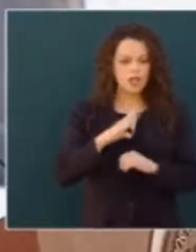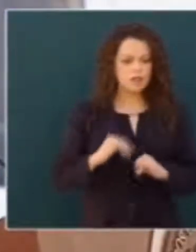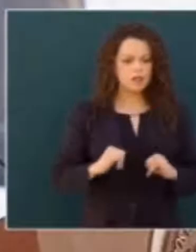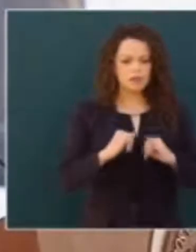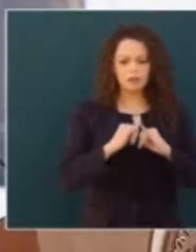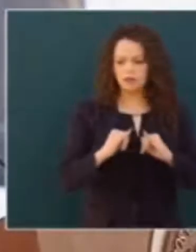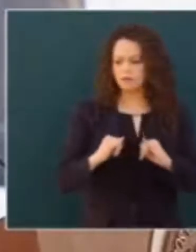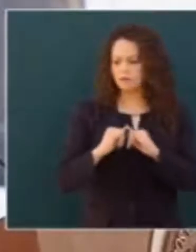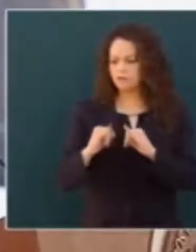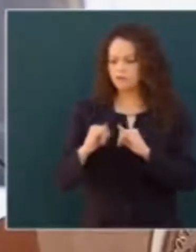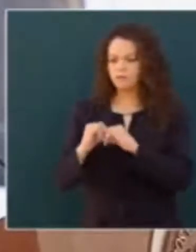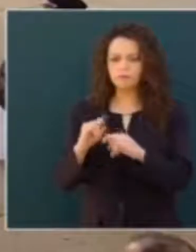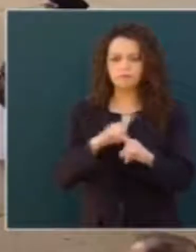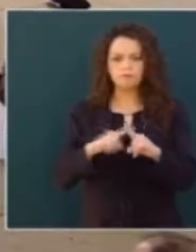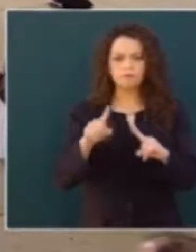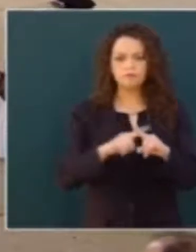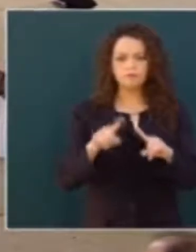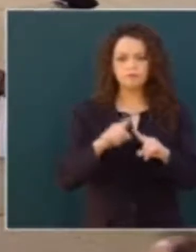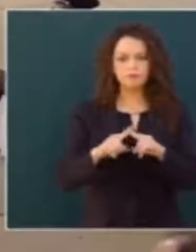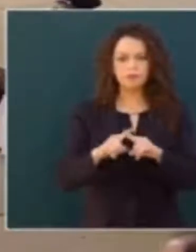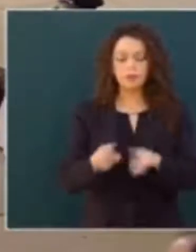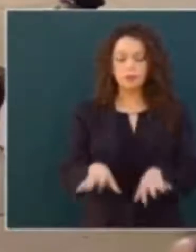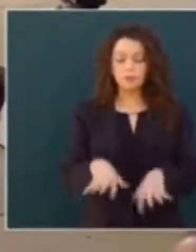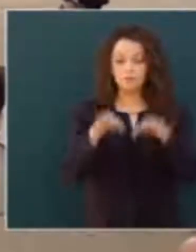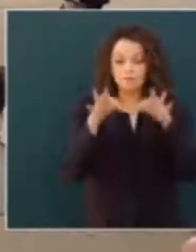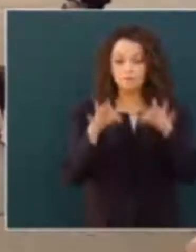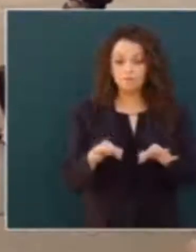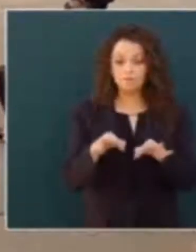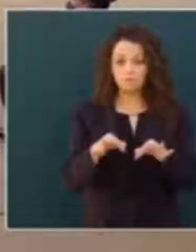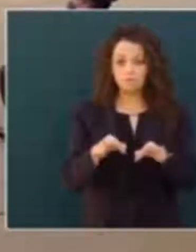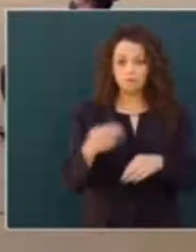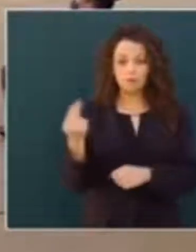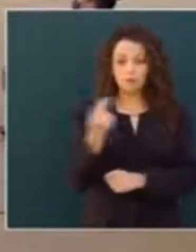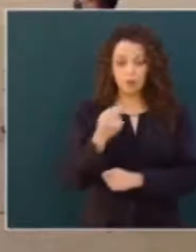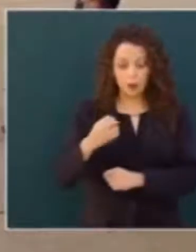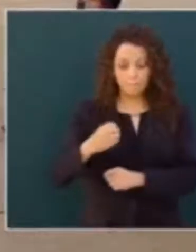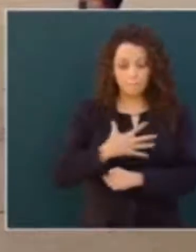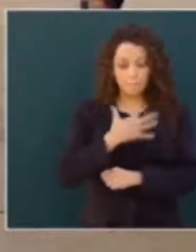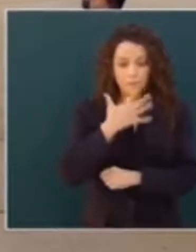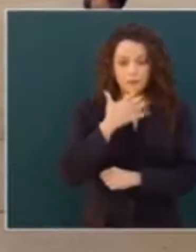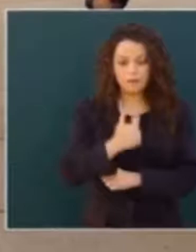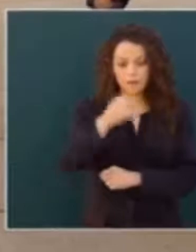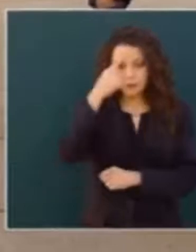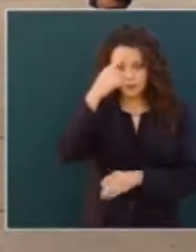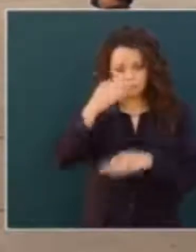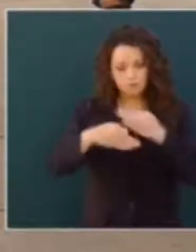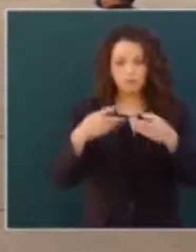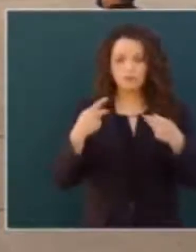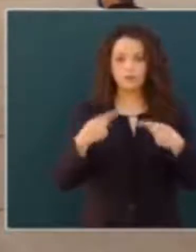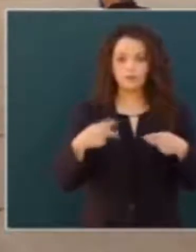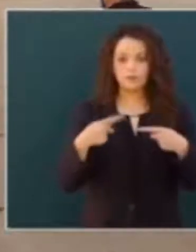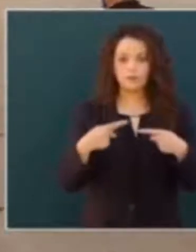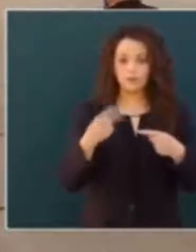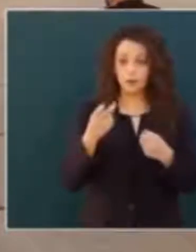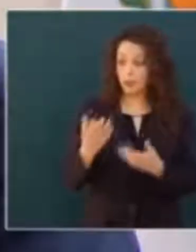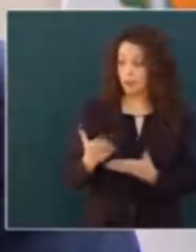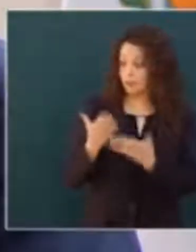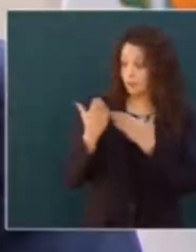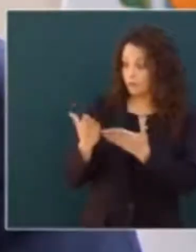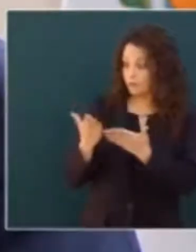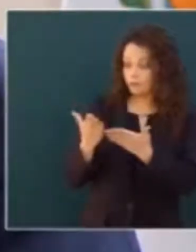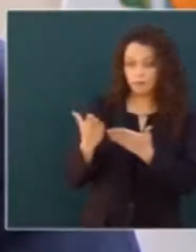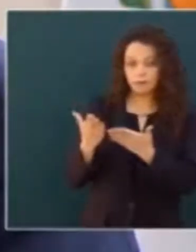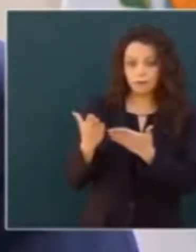procurar el bienestar de la población. Fue, pues, el general Cárdenas un